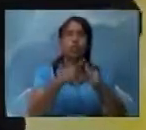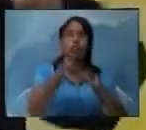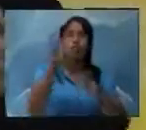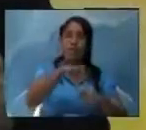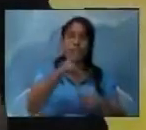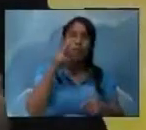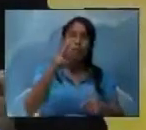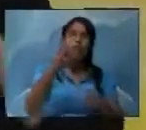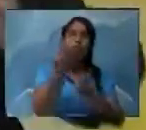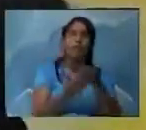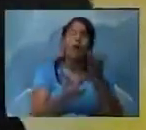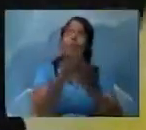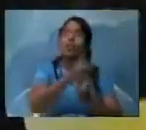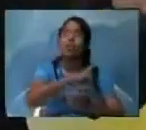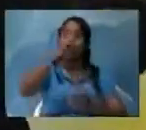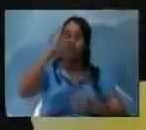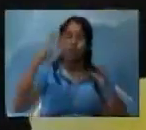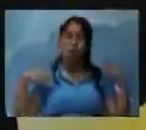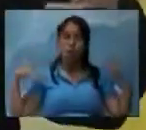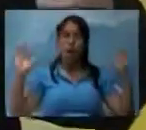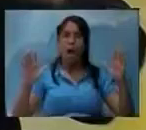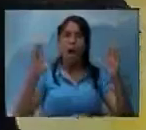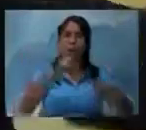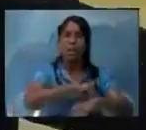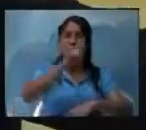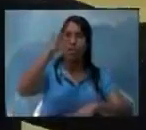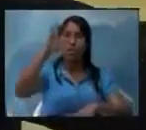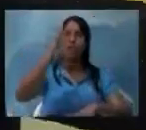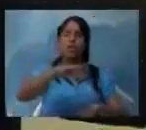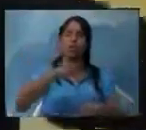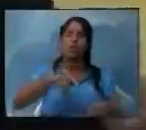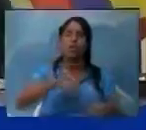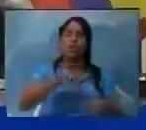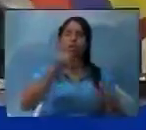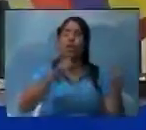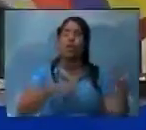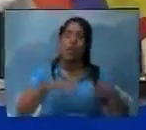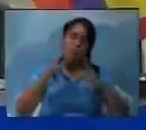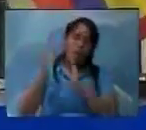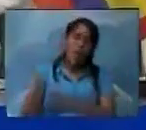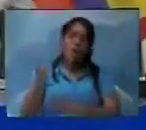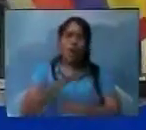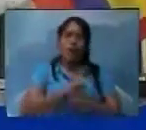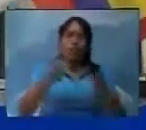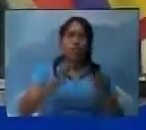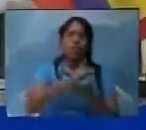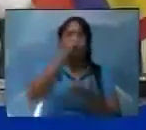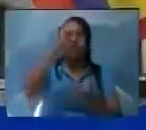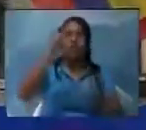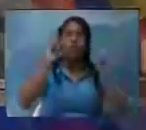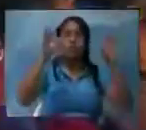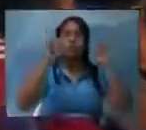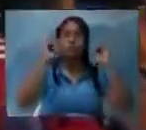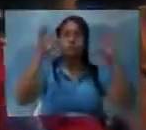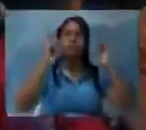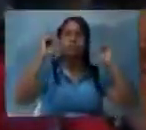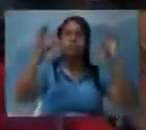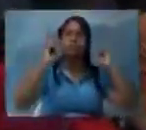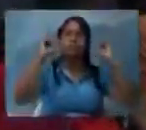no está viendo la mano del Señor. Los ángeles de Dios están a nuestro lado. Yeah. Para protegernos. Bendito sea el